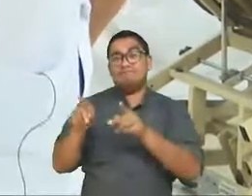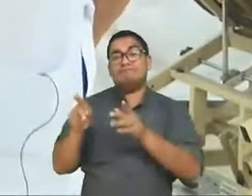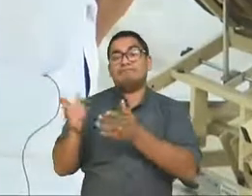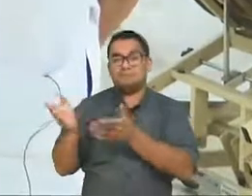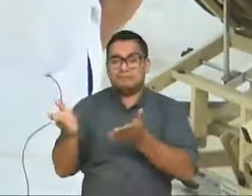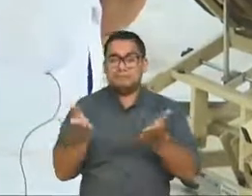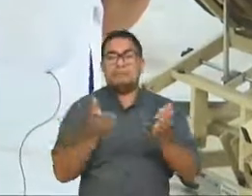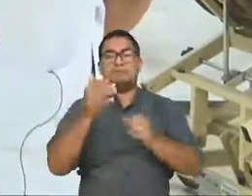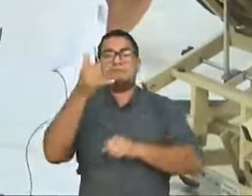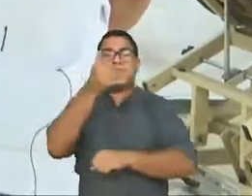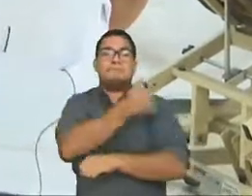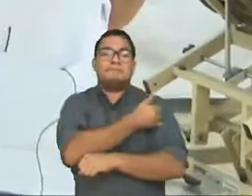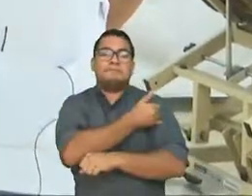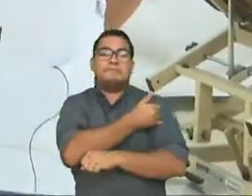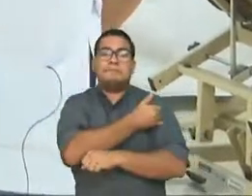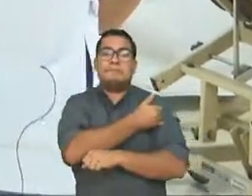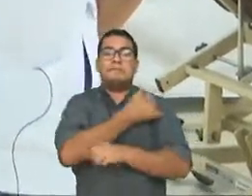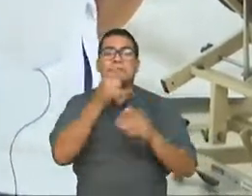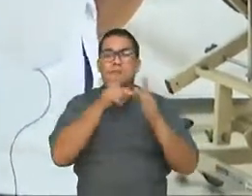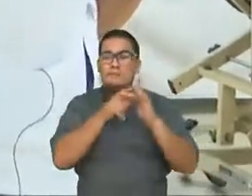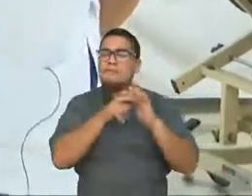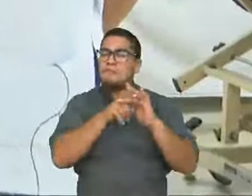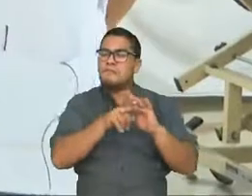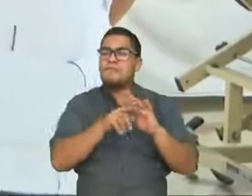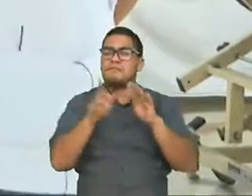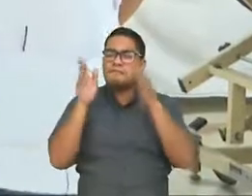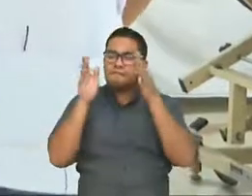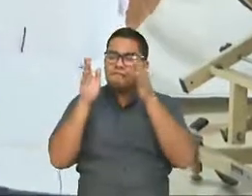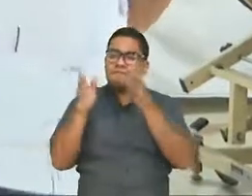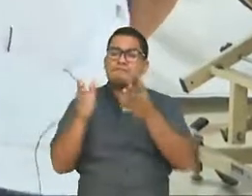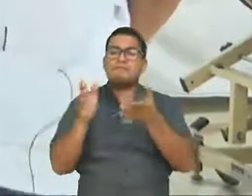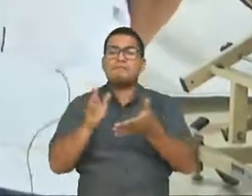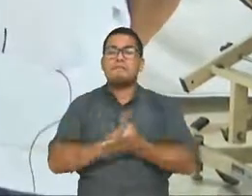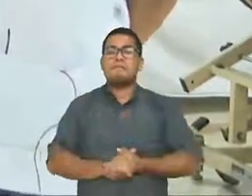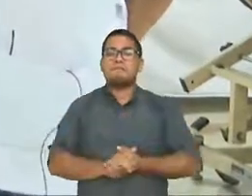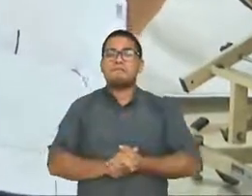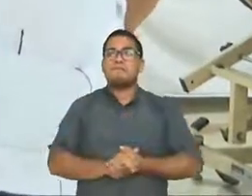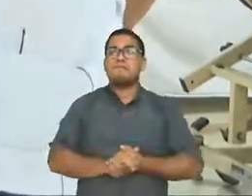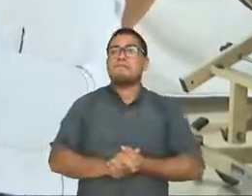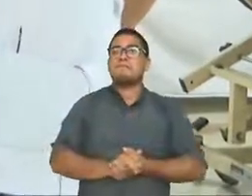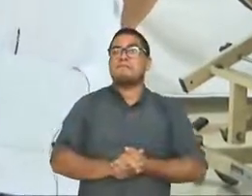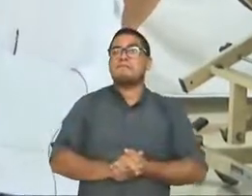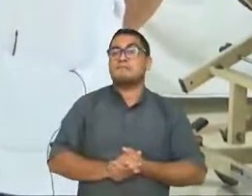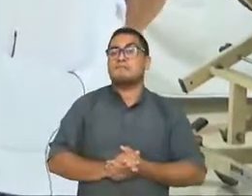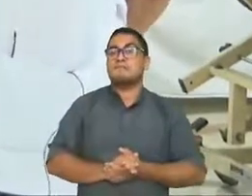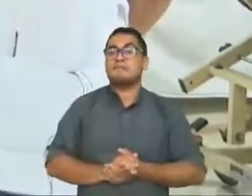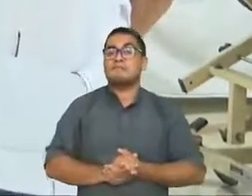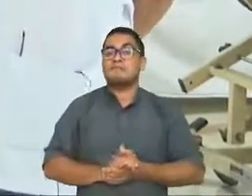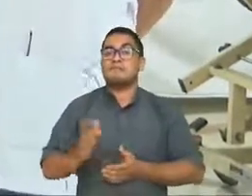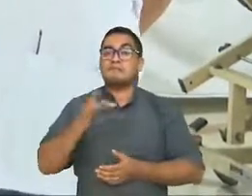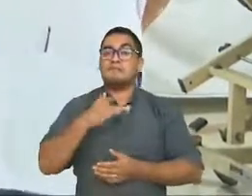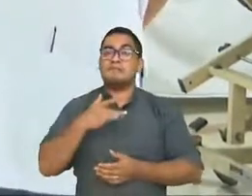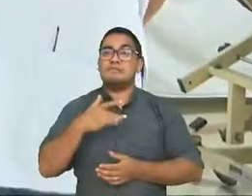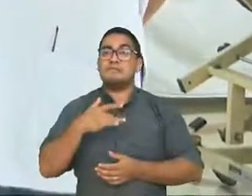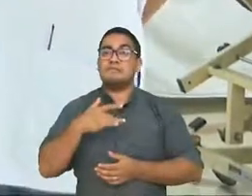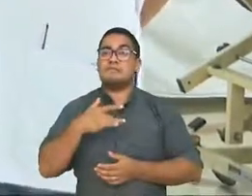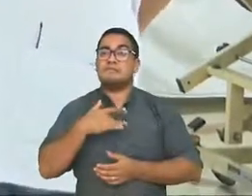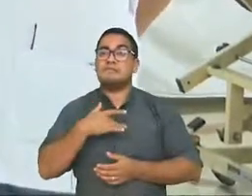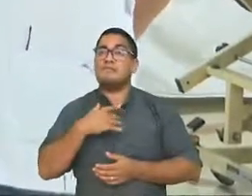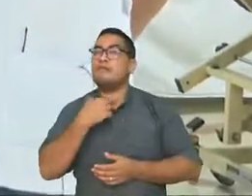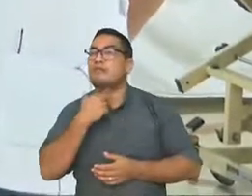en el hospital, el área de psicología está pendiente de ellos. Este paciente no necesita logopedia porque habla perfectamente